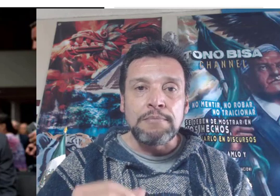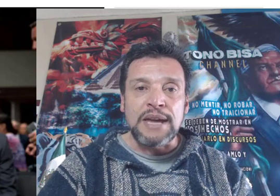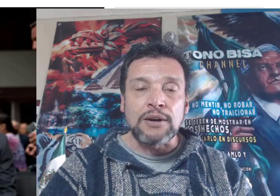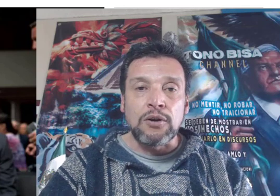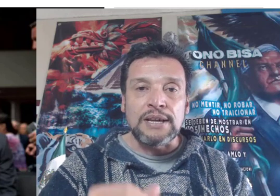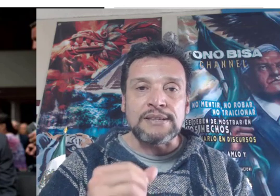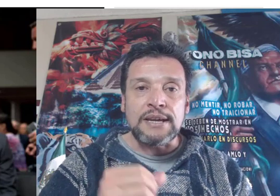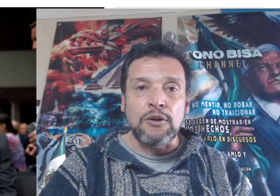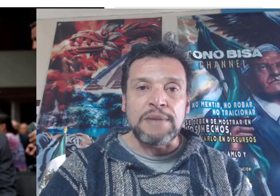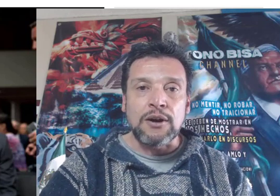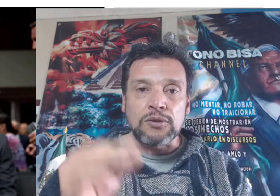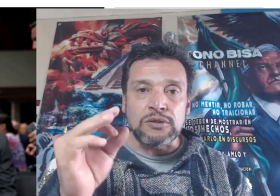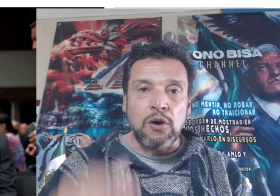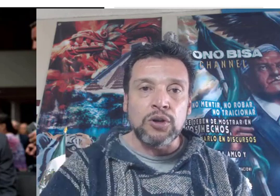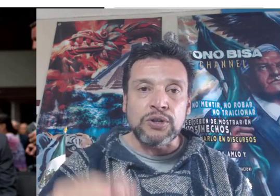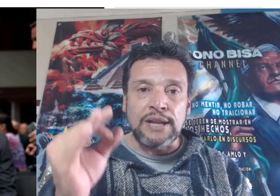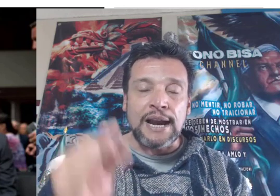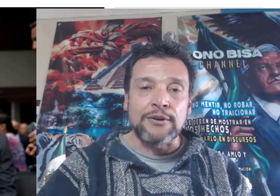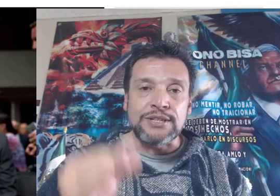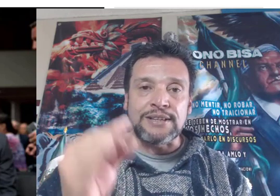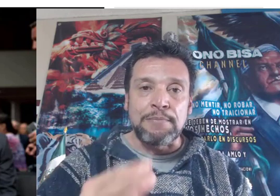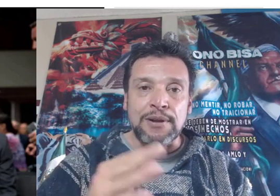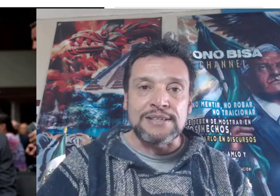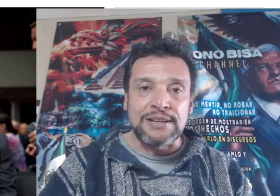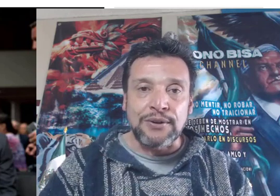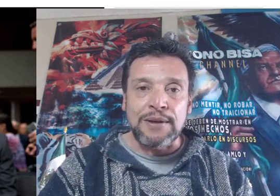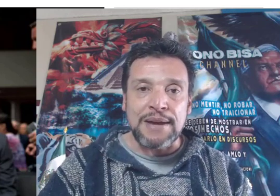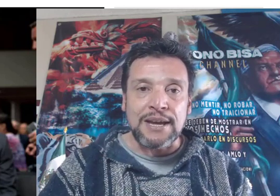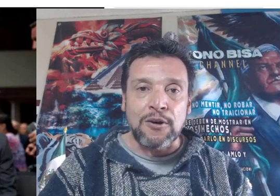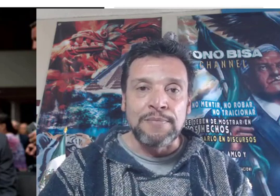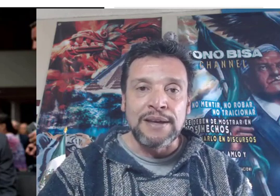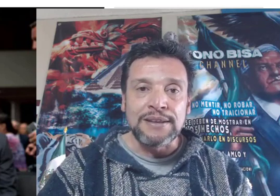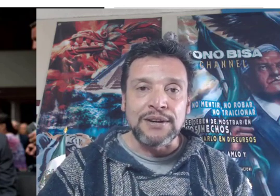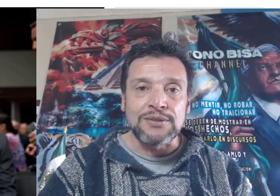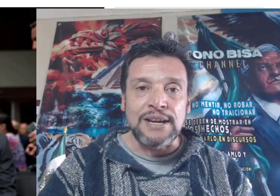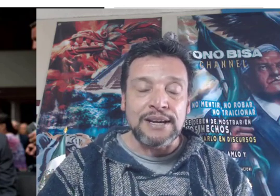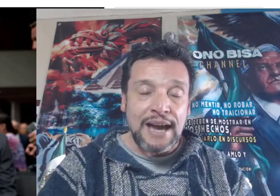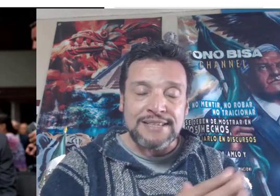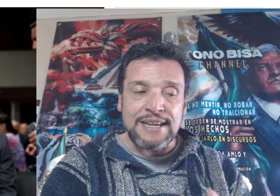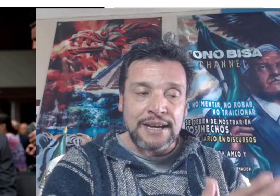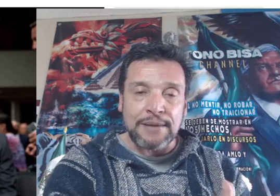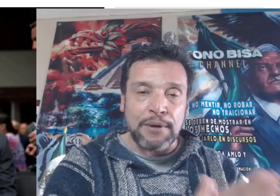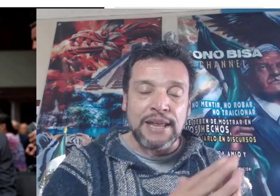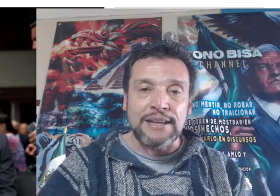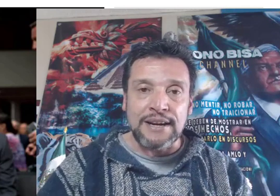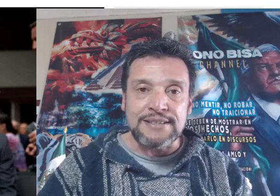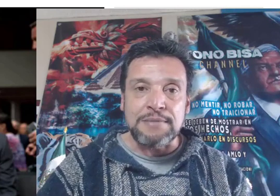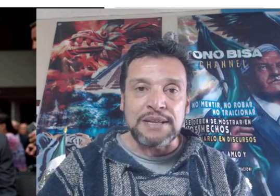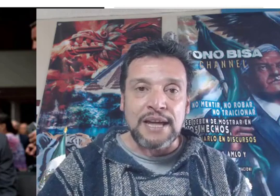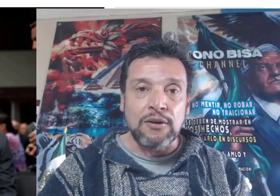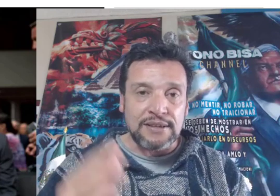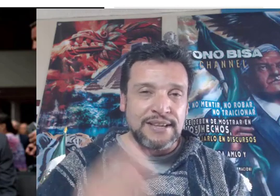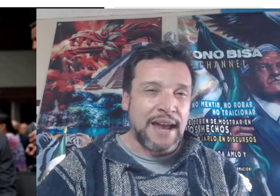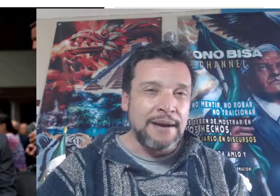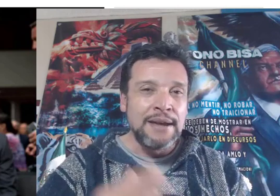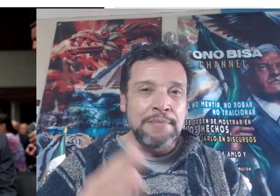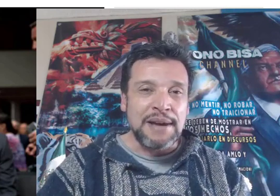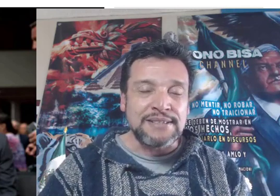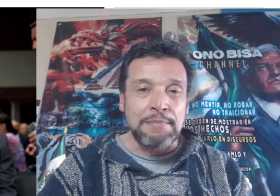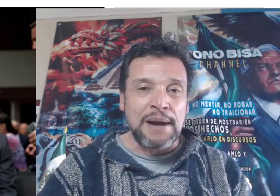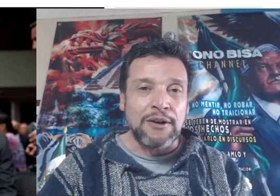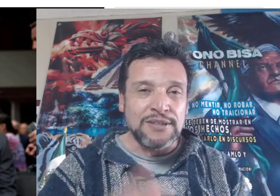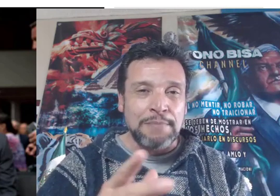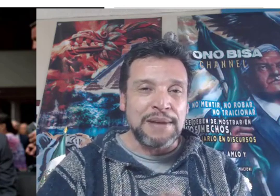vivo miércoles y domingos 8 de la noche tiempo del centro de méxico de no ser así que pueda tener este invitado que sería